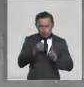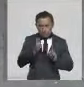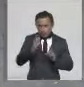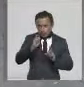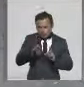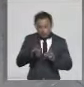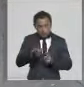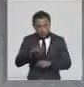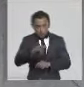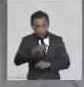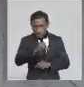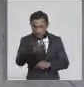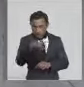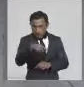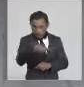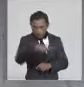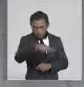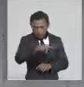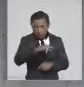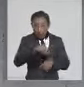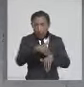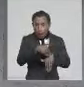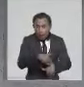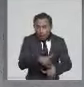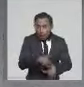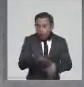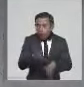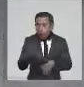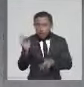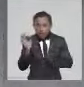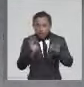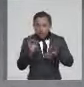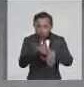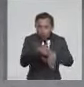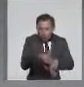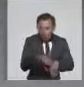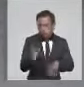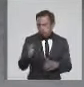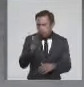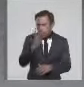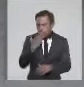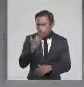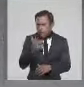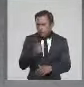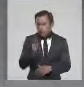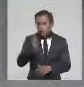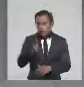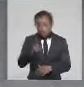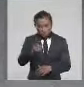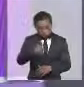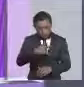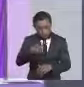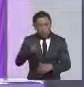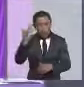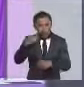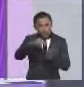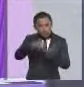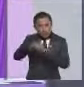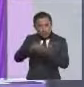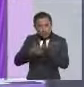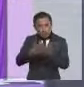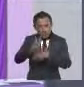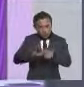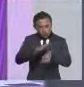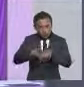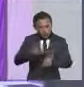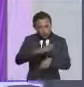aquí están los consejeros, lo hayan permitido. Usted sostiene que su candidatura es legítima. Totalmente, y se lo vamos a demostrar al INE. Candidato, ¿la mentira es una forma